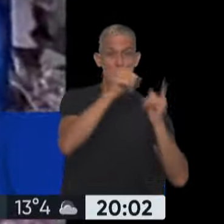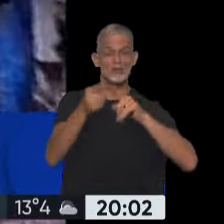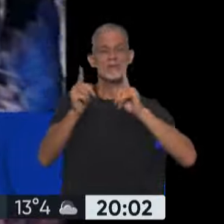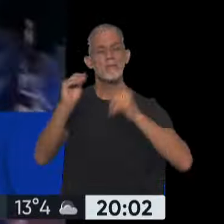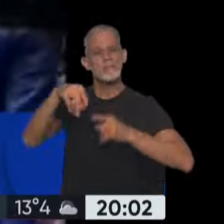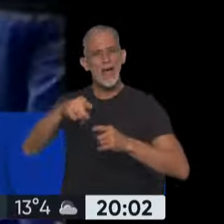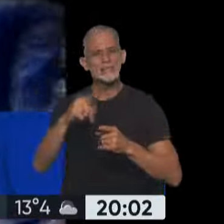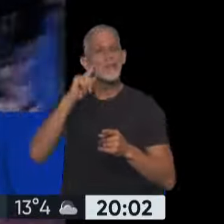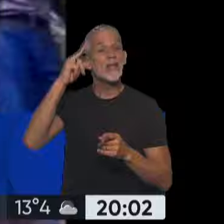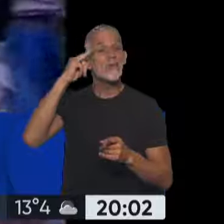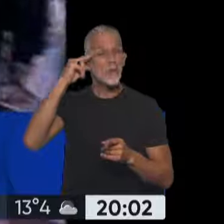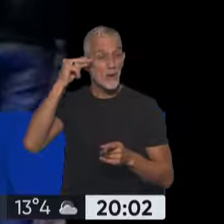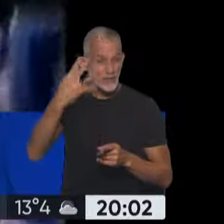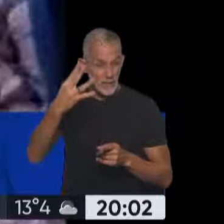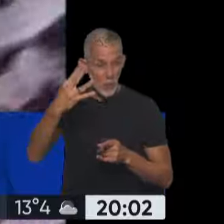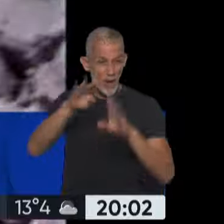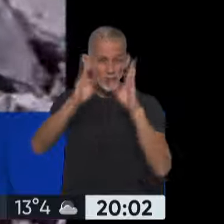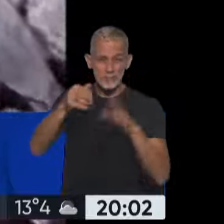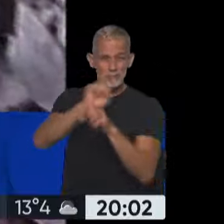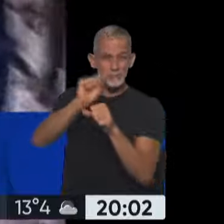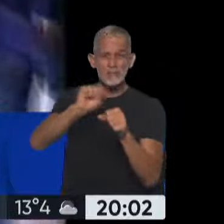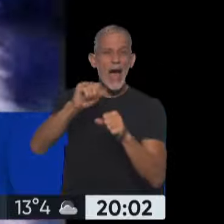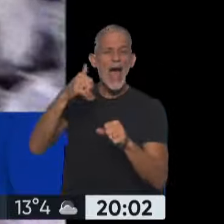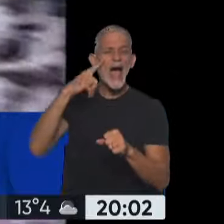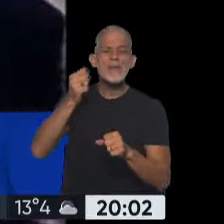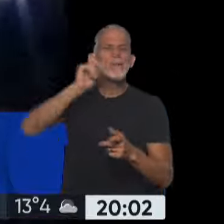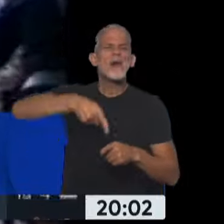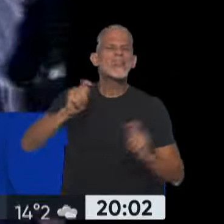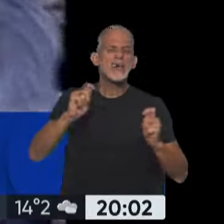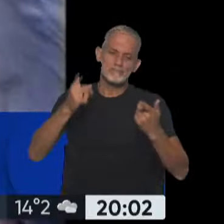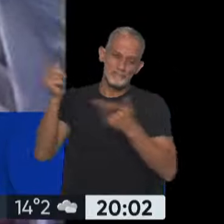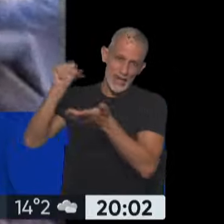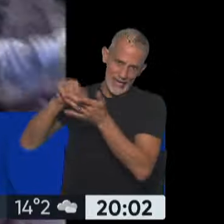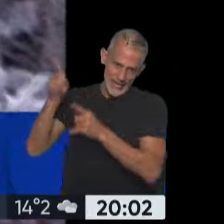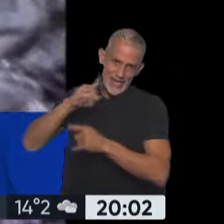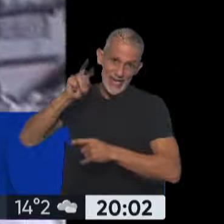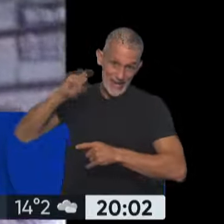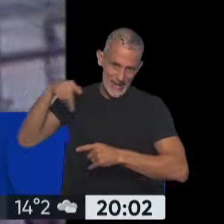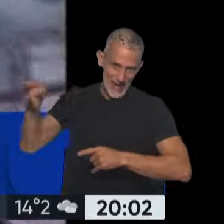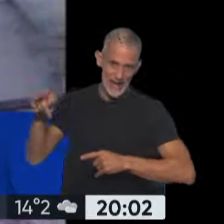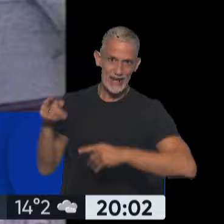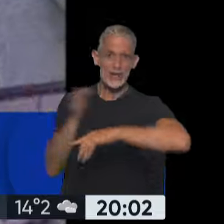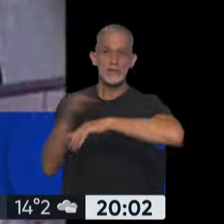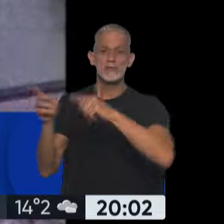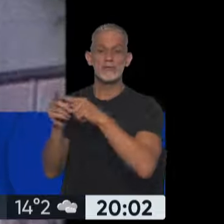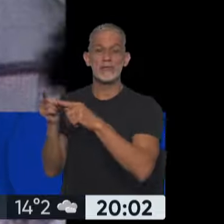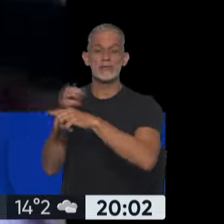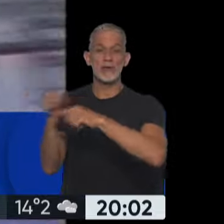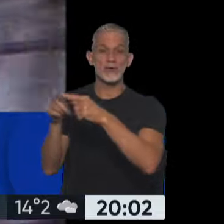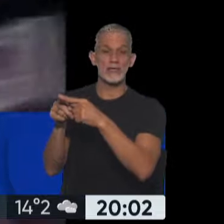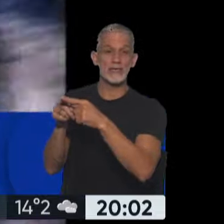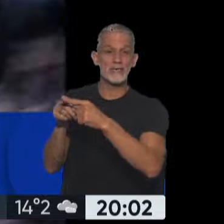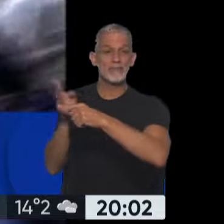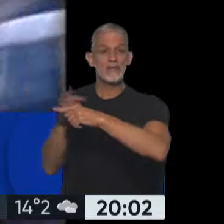ataque a la AMIA en 1994 fueron ordenados por Irán y ejecutados por la organización islamista